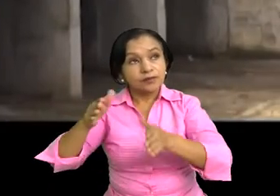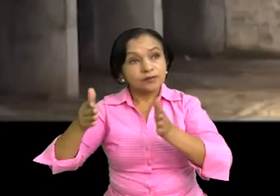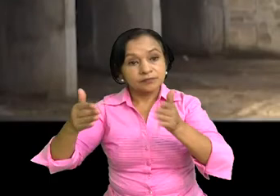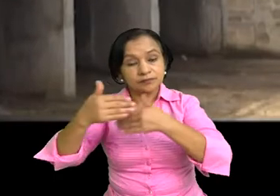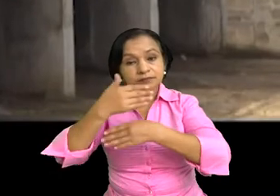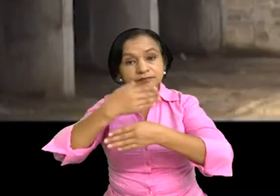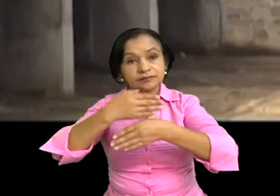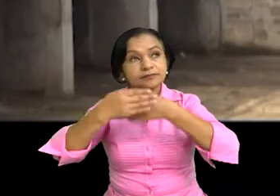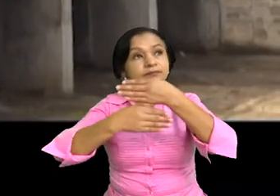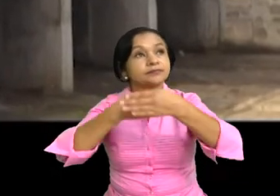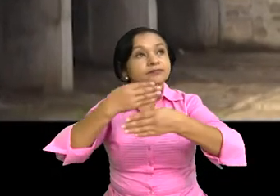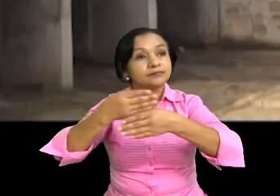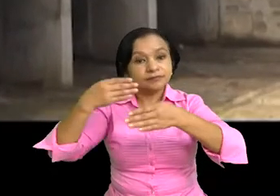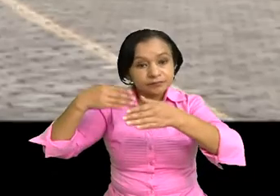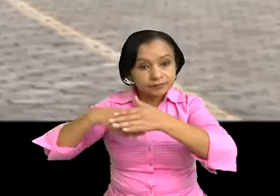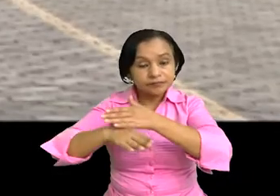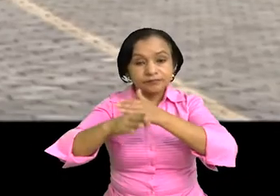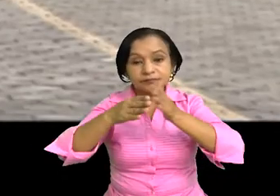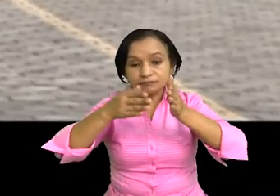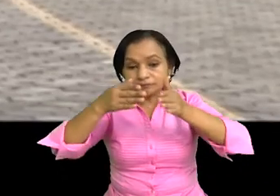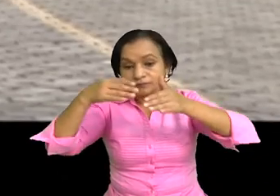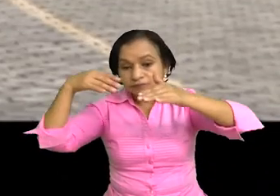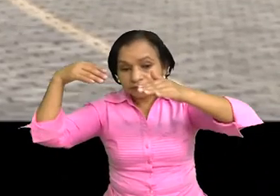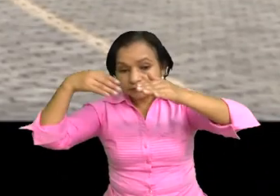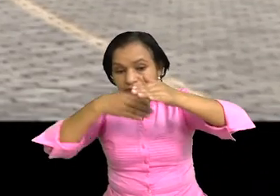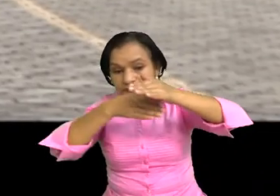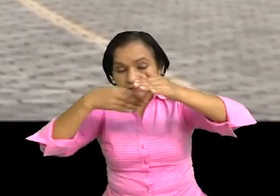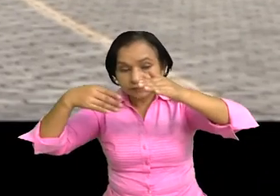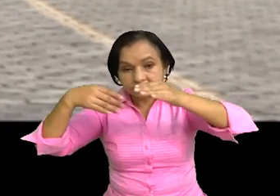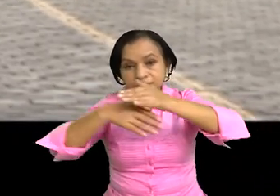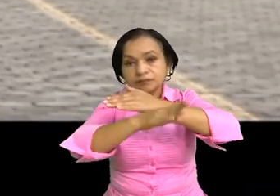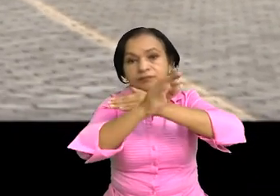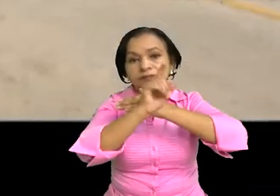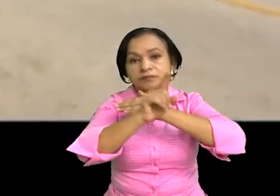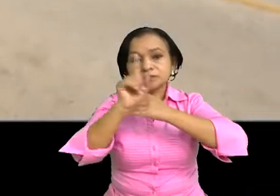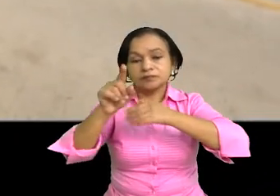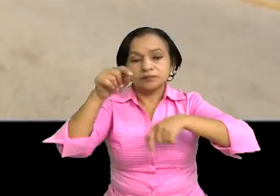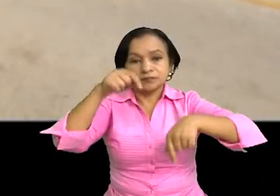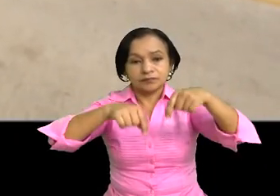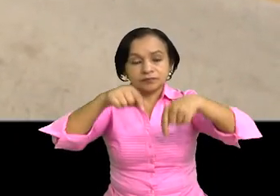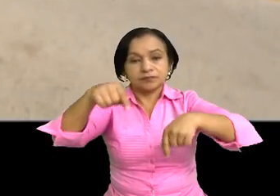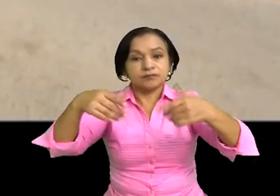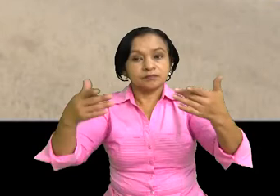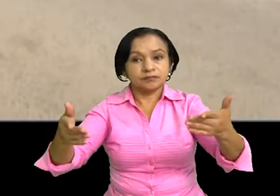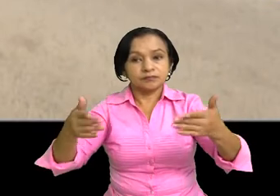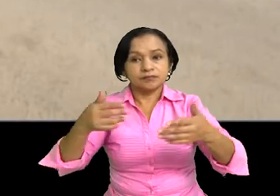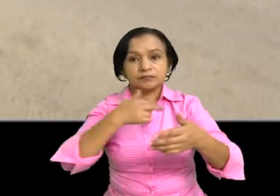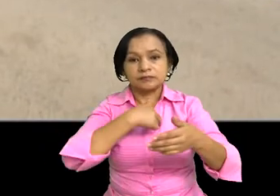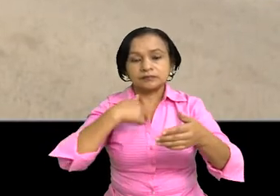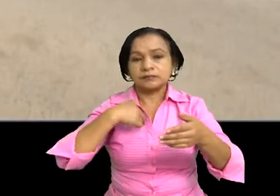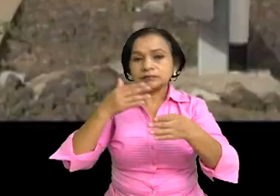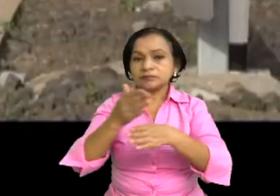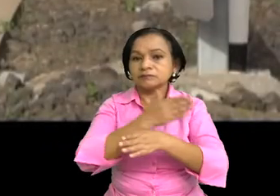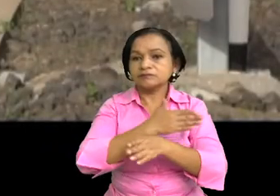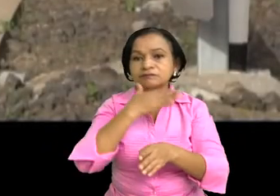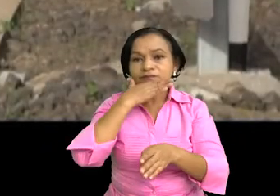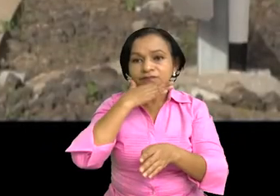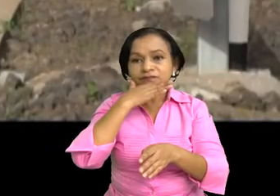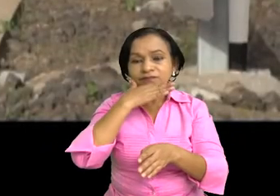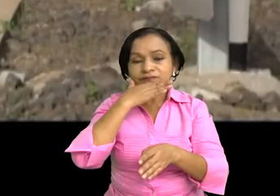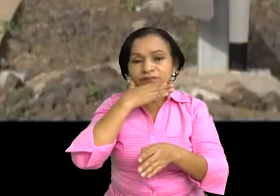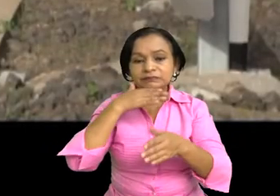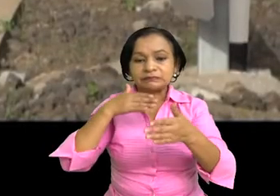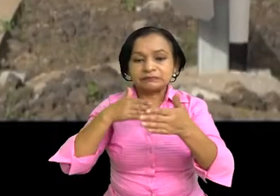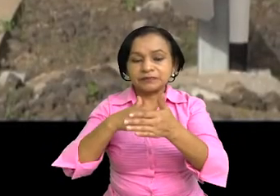casi de 11 kilómetros de adoquinado y de otras obras hidráulicas. Ahí era muy complejo, ahí se cortaba el